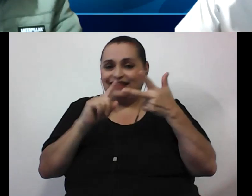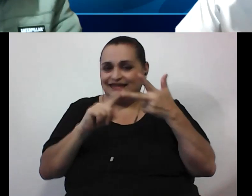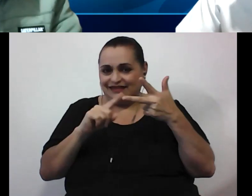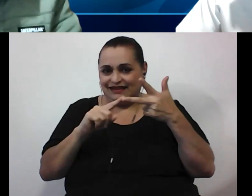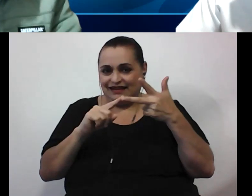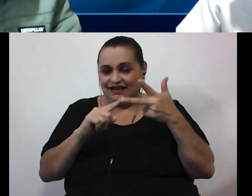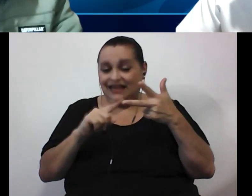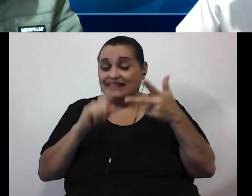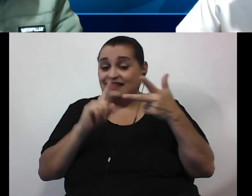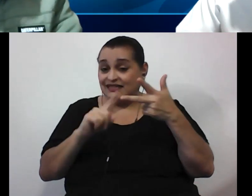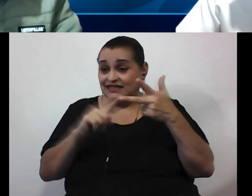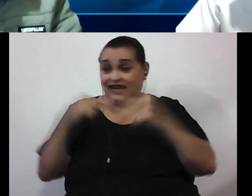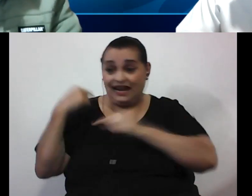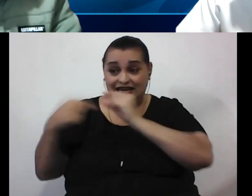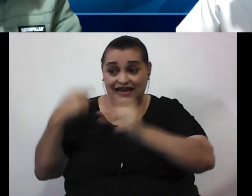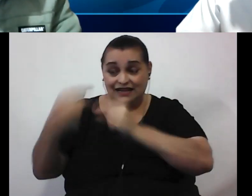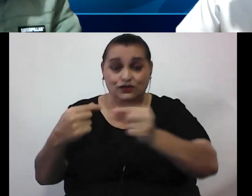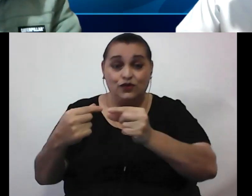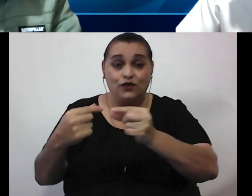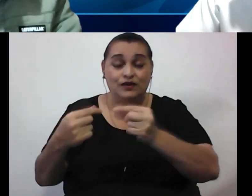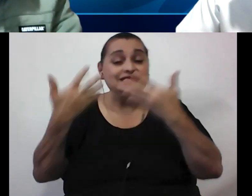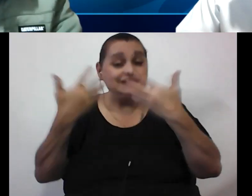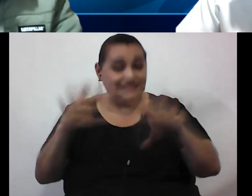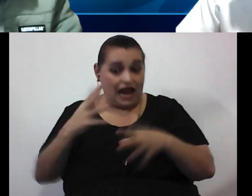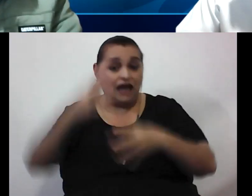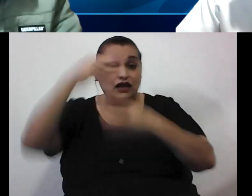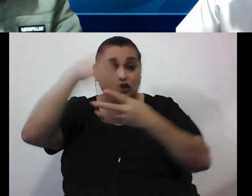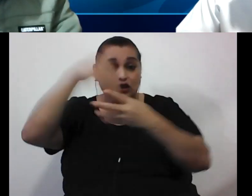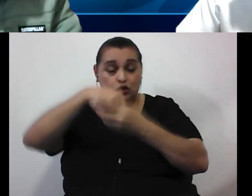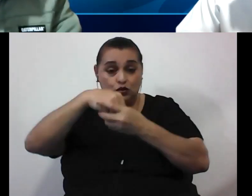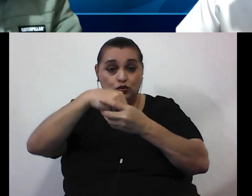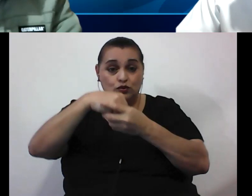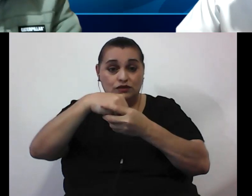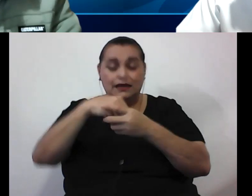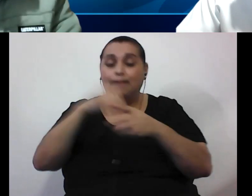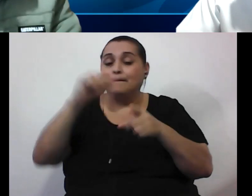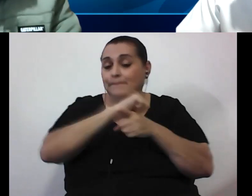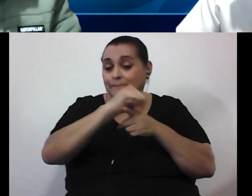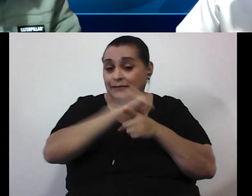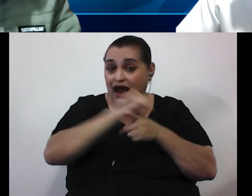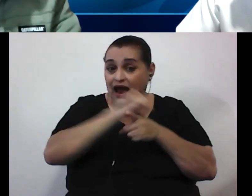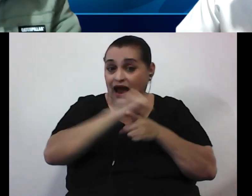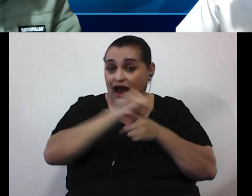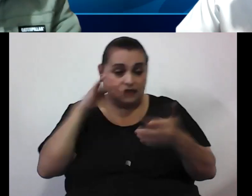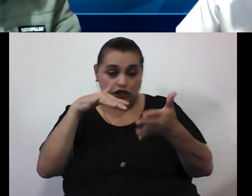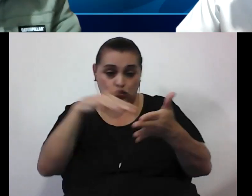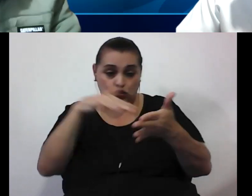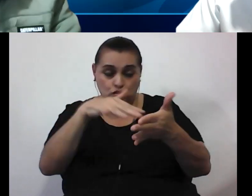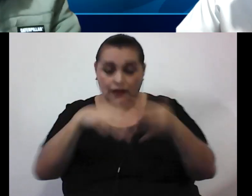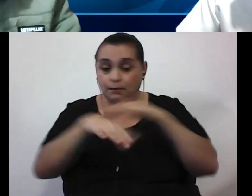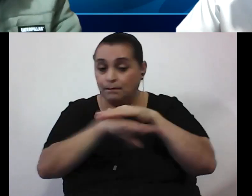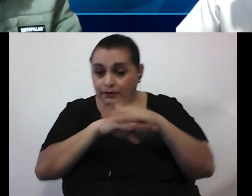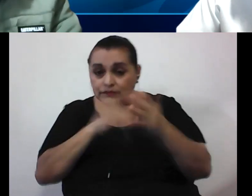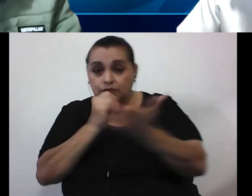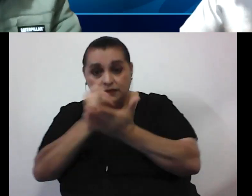La tercera generación que ya incluye prácticas que se han estudiado basadas en